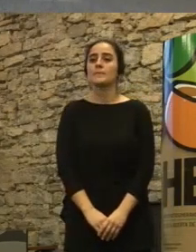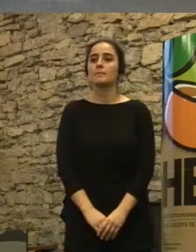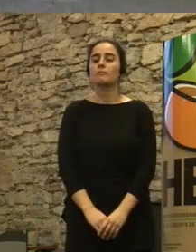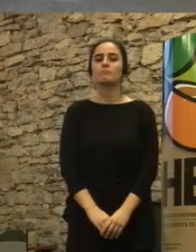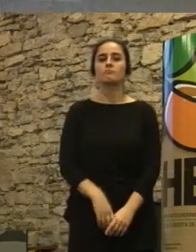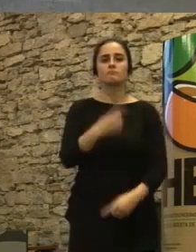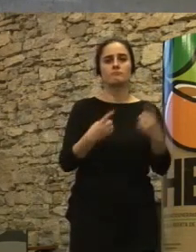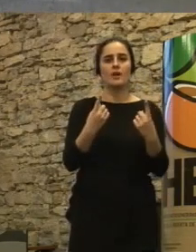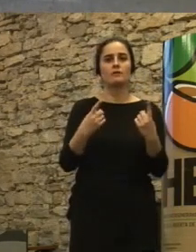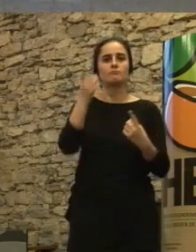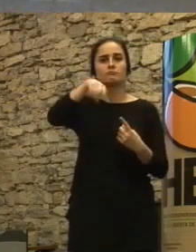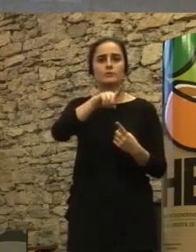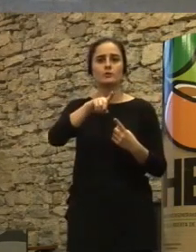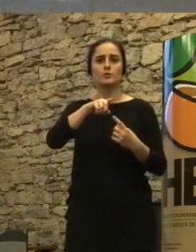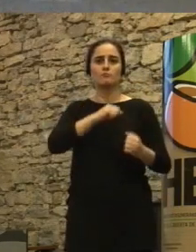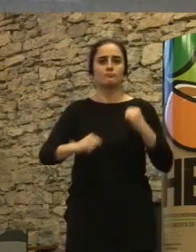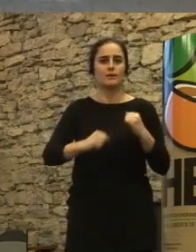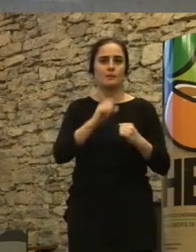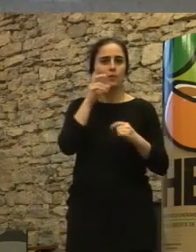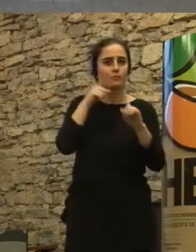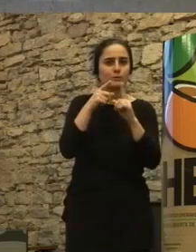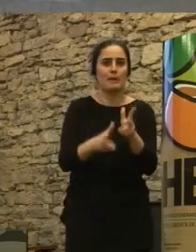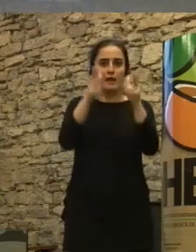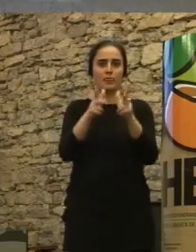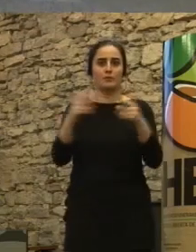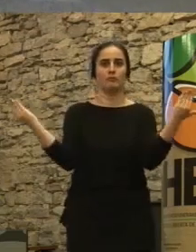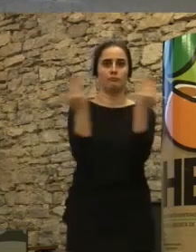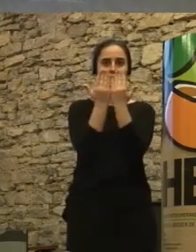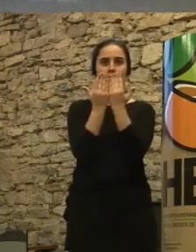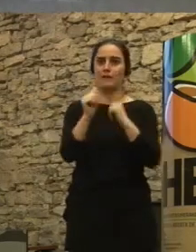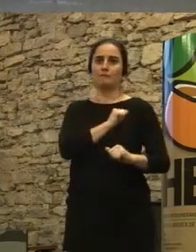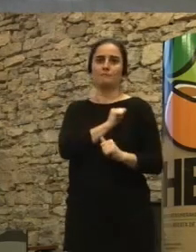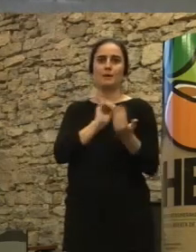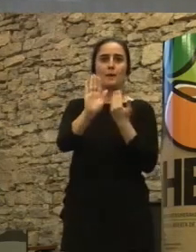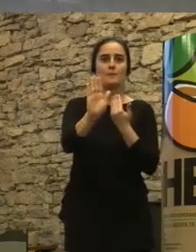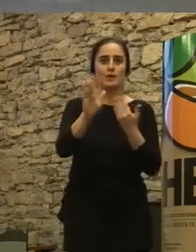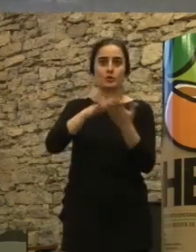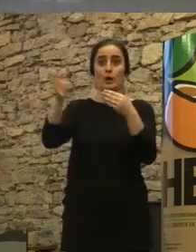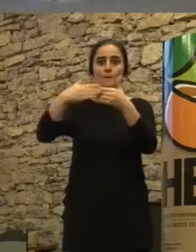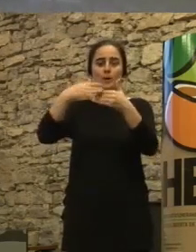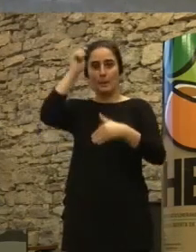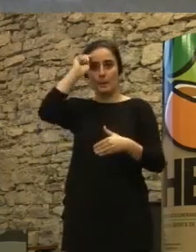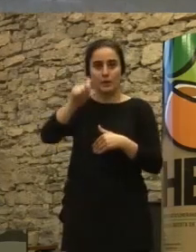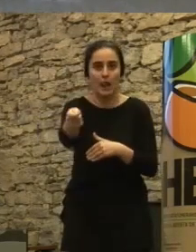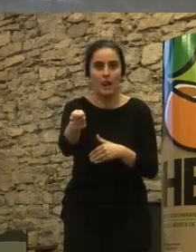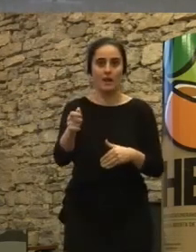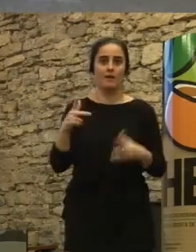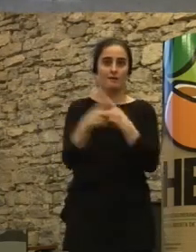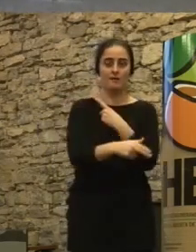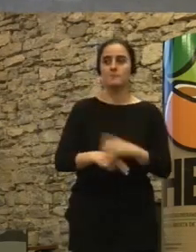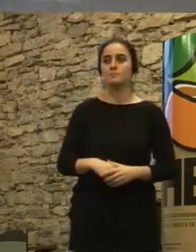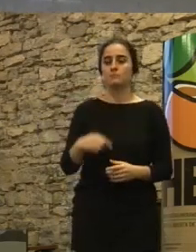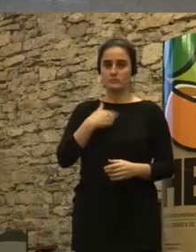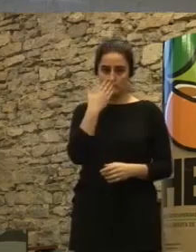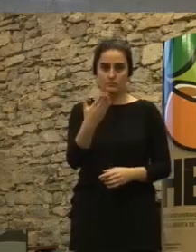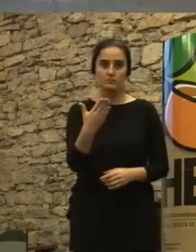¿Alguna vez habéis apretado el paso para meteros dentro del ascensor y no esperar al vecino, a la vecina que está abriendo la puerta del portal? Yo